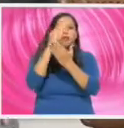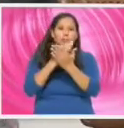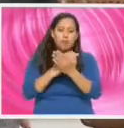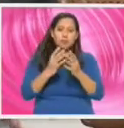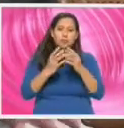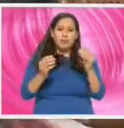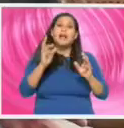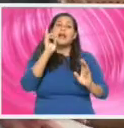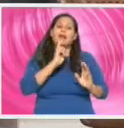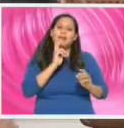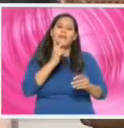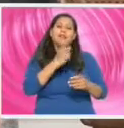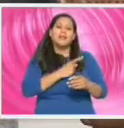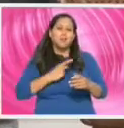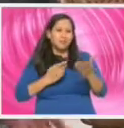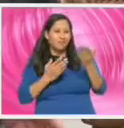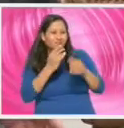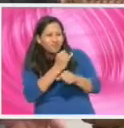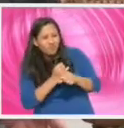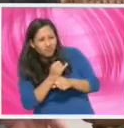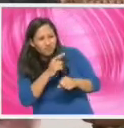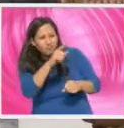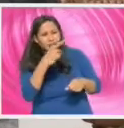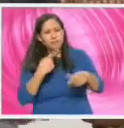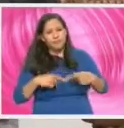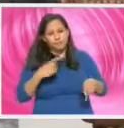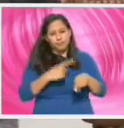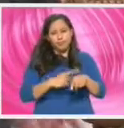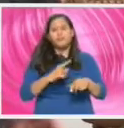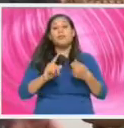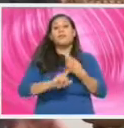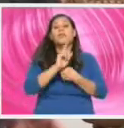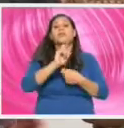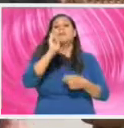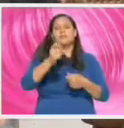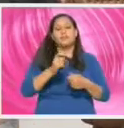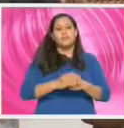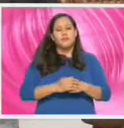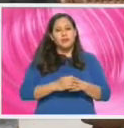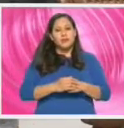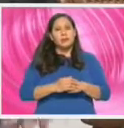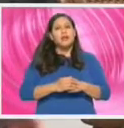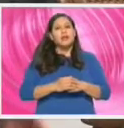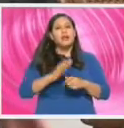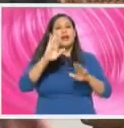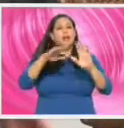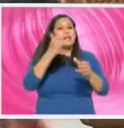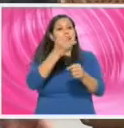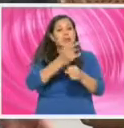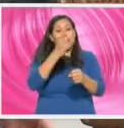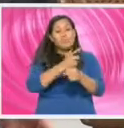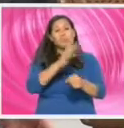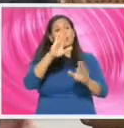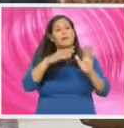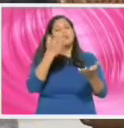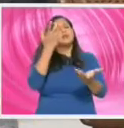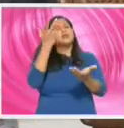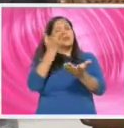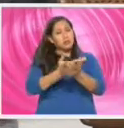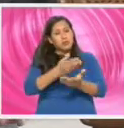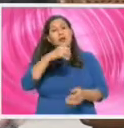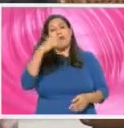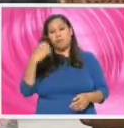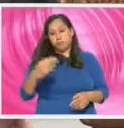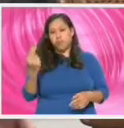habría que estudiar al paciente. Entonces, ¿cuál es el problema? Pues bueno, que es muy incómodo, que puede llegar a ser incapacitante en muchos casos